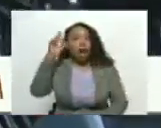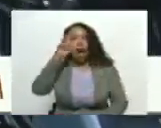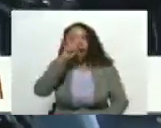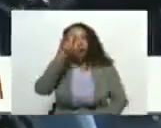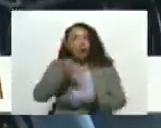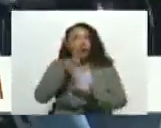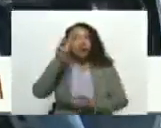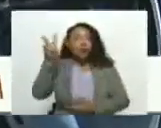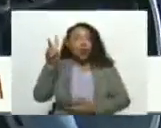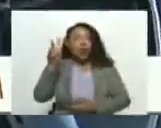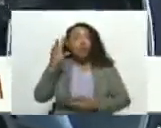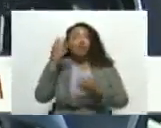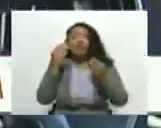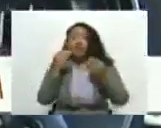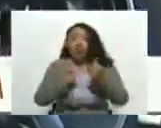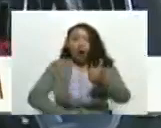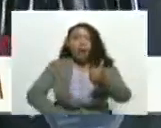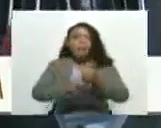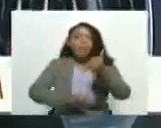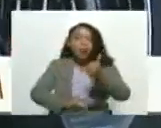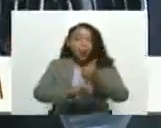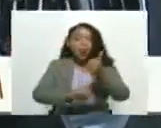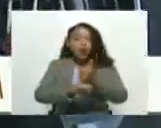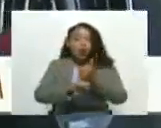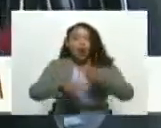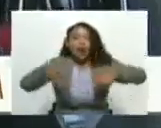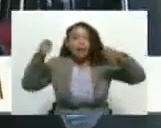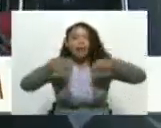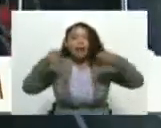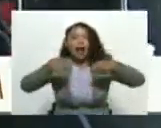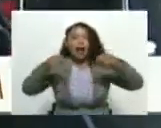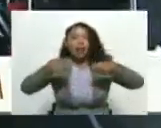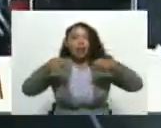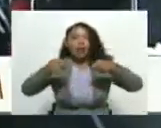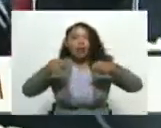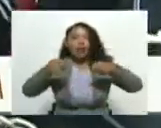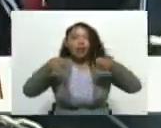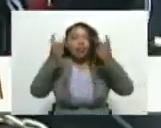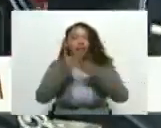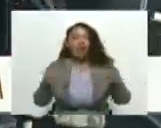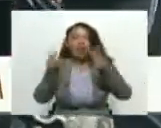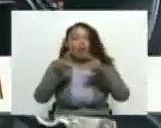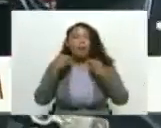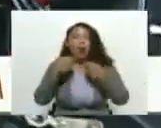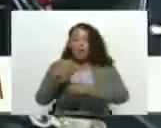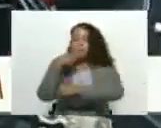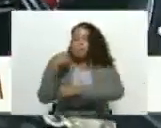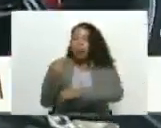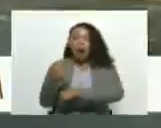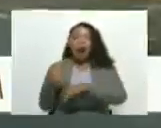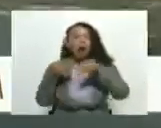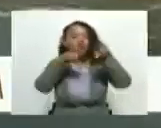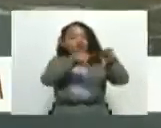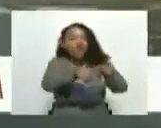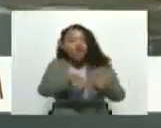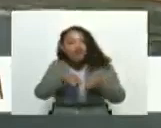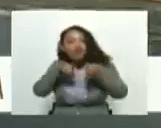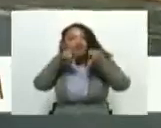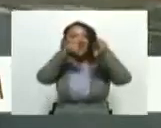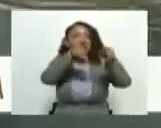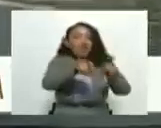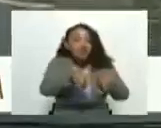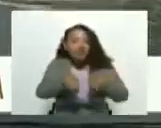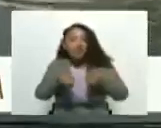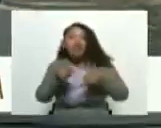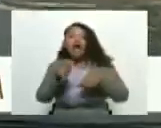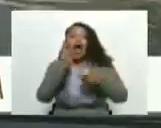un impulso importante en el mercado de valores para financiamiento de las cosechas. Había quienes iban a